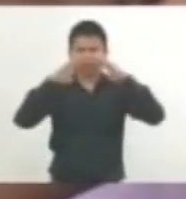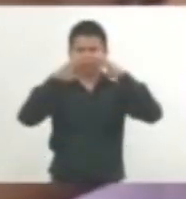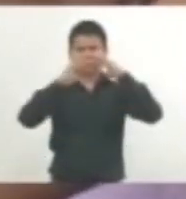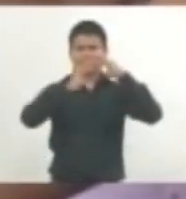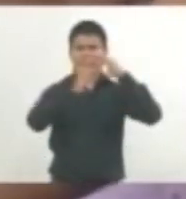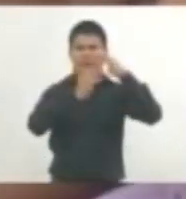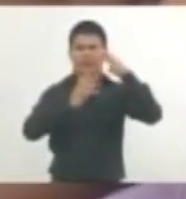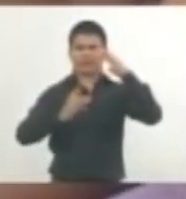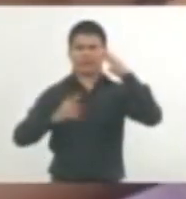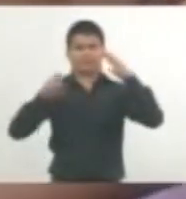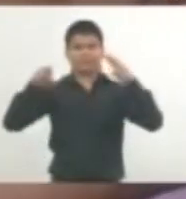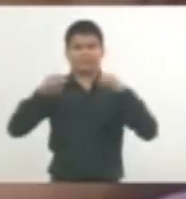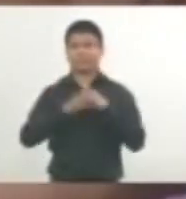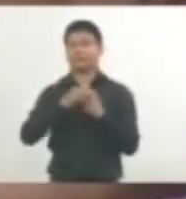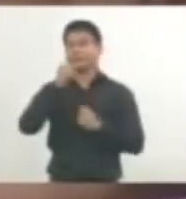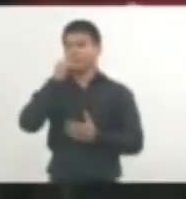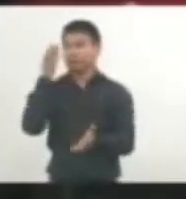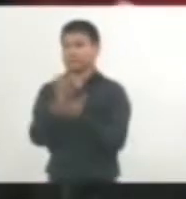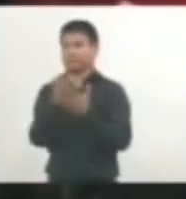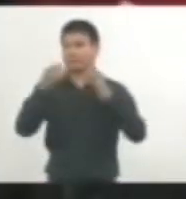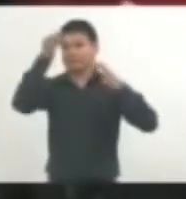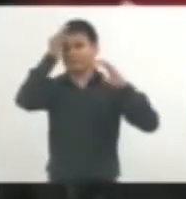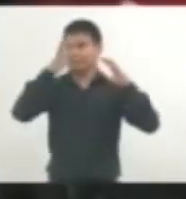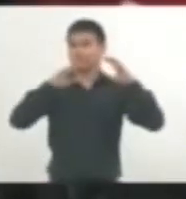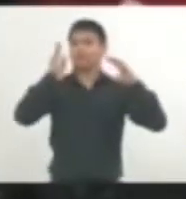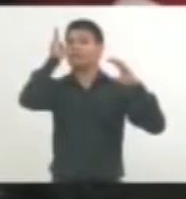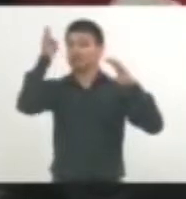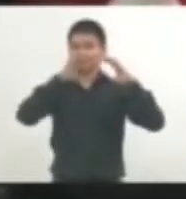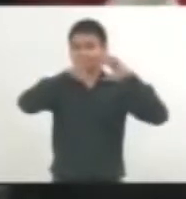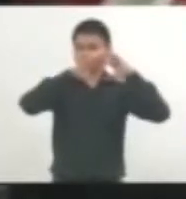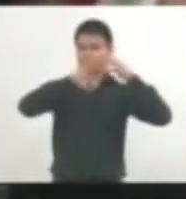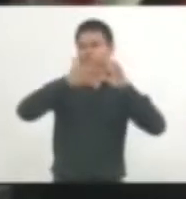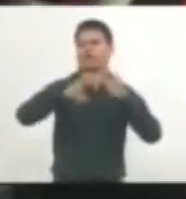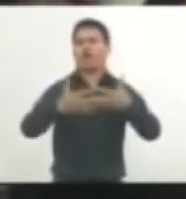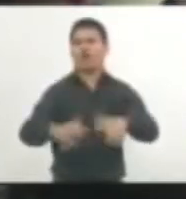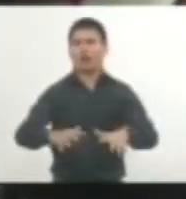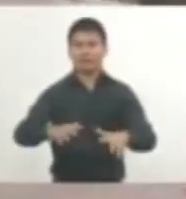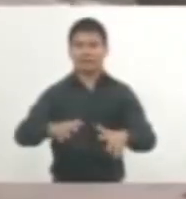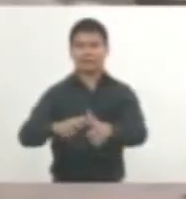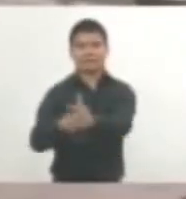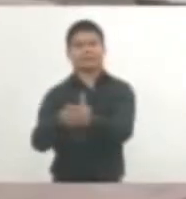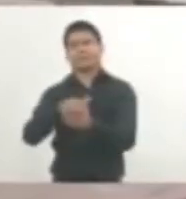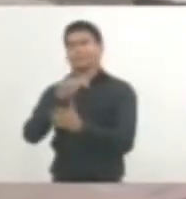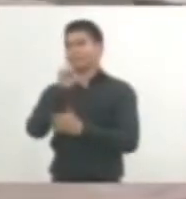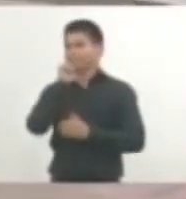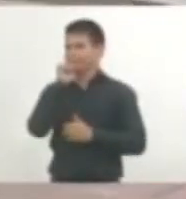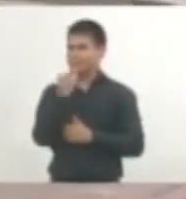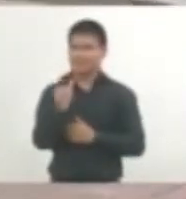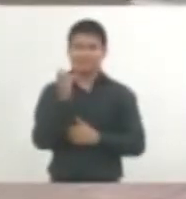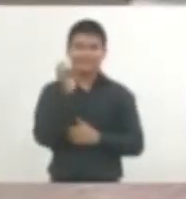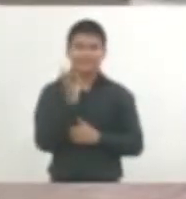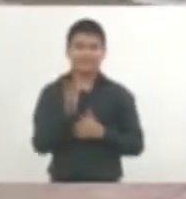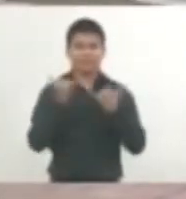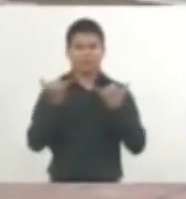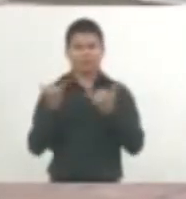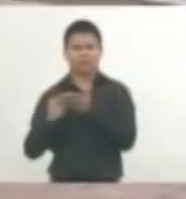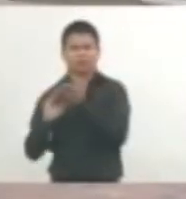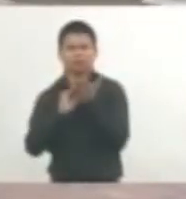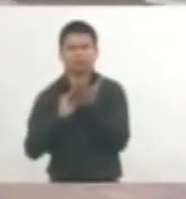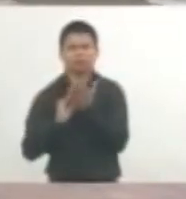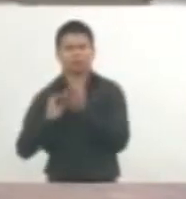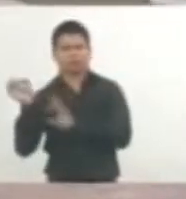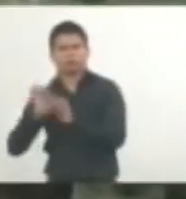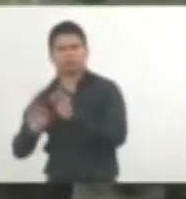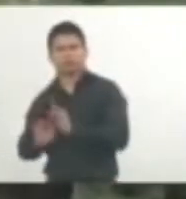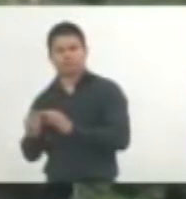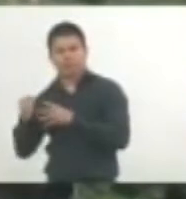de que esa piedra se cayera. Hoy se oficializó el decreto de calamidad pública y se tomaron medidas para garantizar la vida de